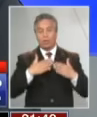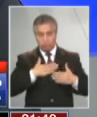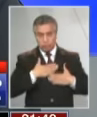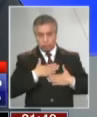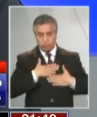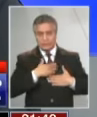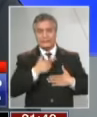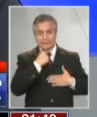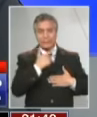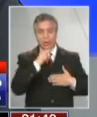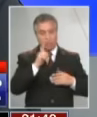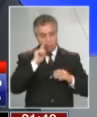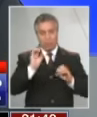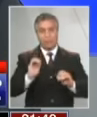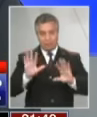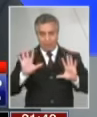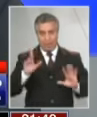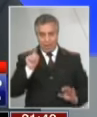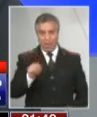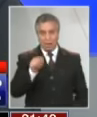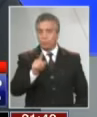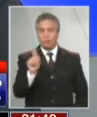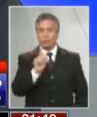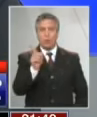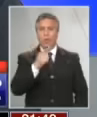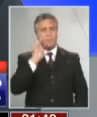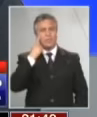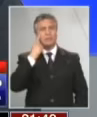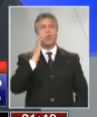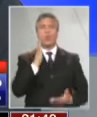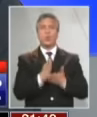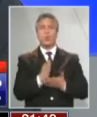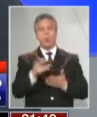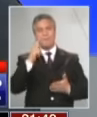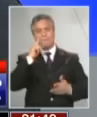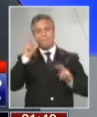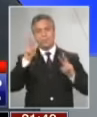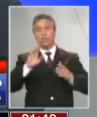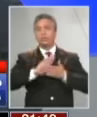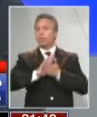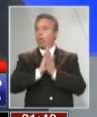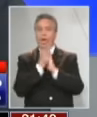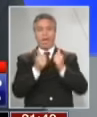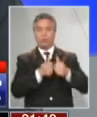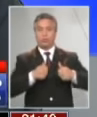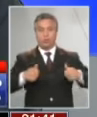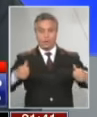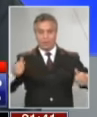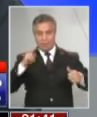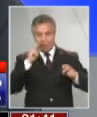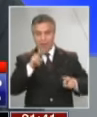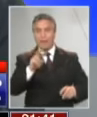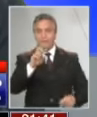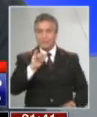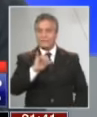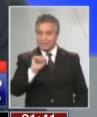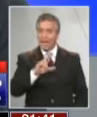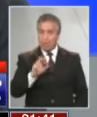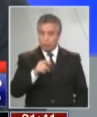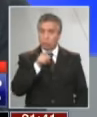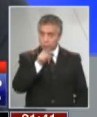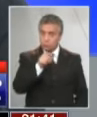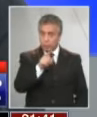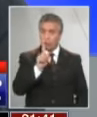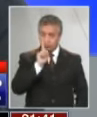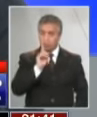quiero destacar es que tampoco me parecería justo que se mire hoy día a todas las autoridades políticas por lo que ha pasado con el senador Pizarro. Yo quiero destacar, por ejemplo, la actitud